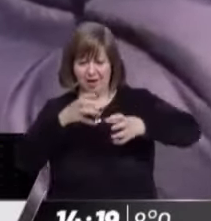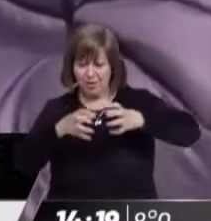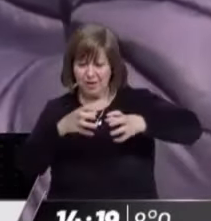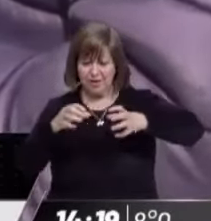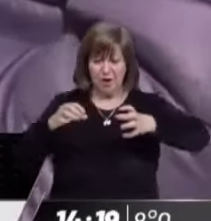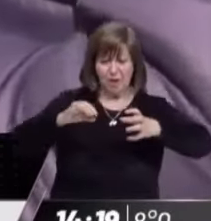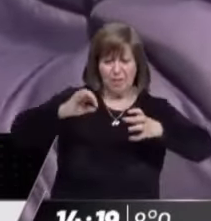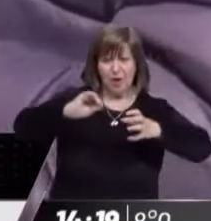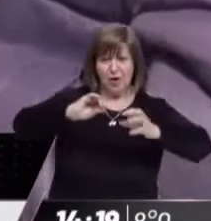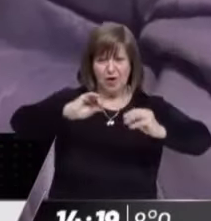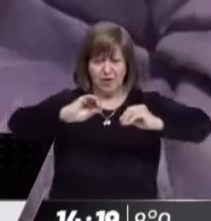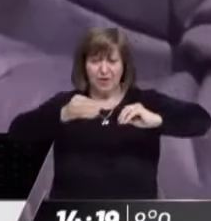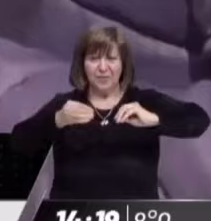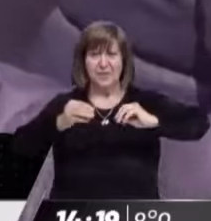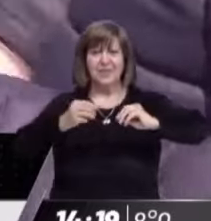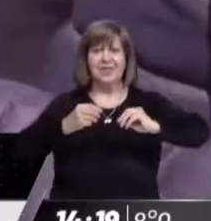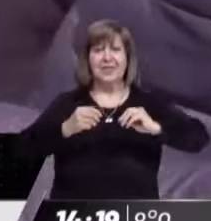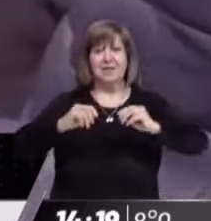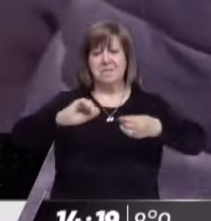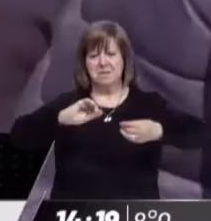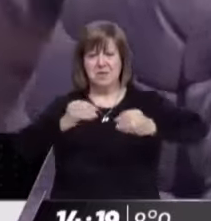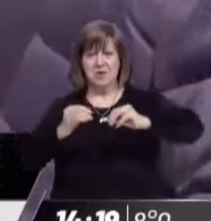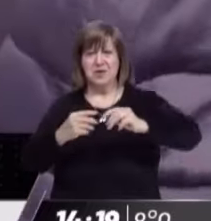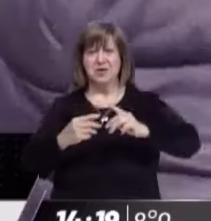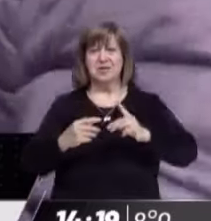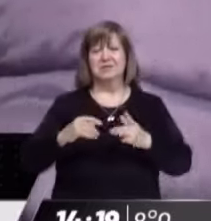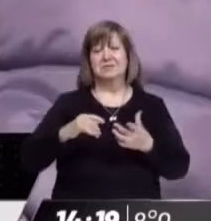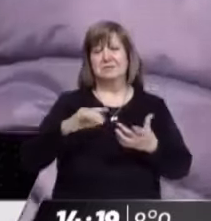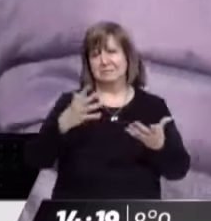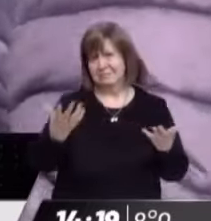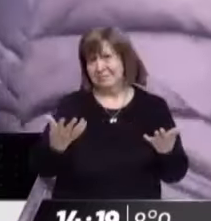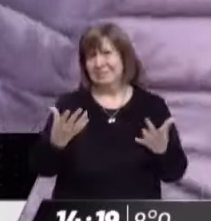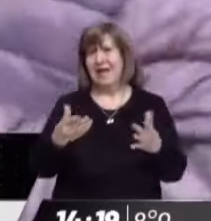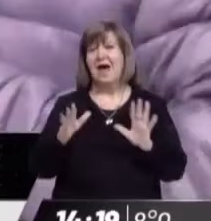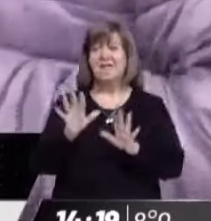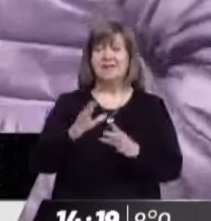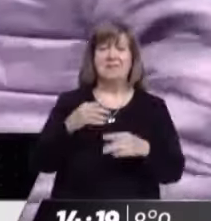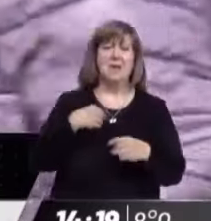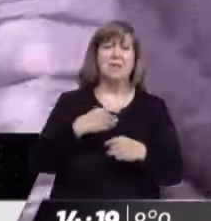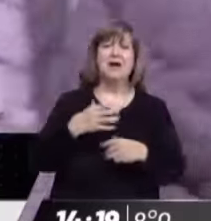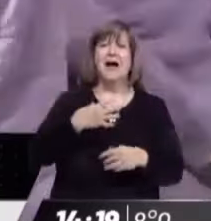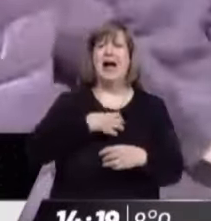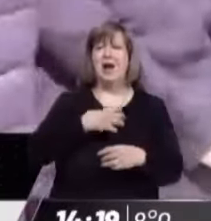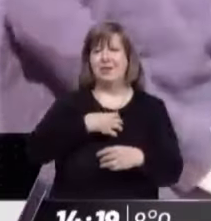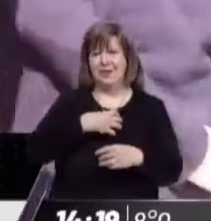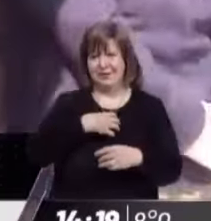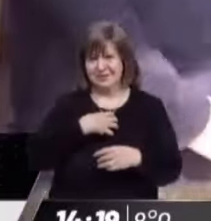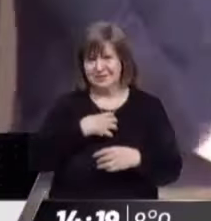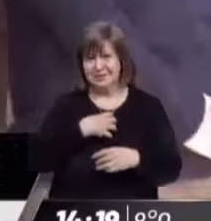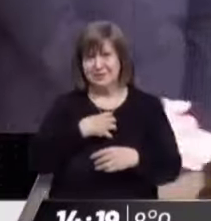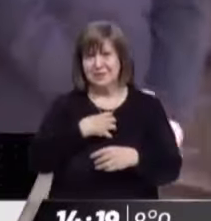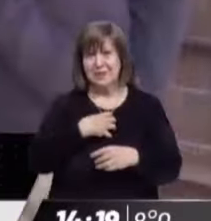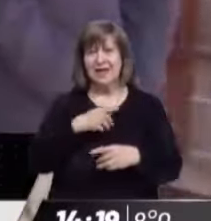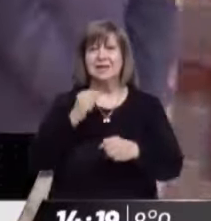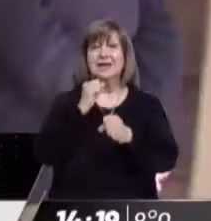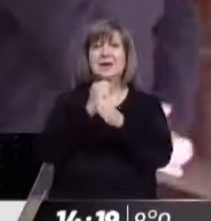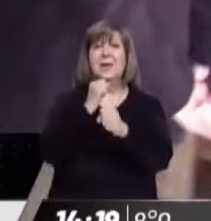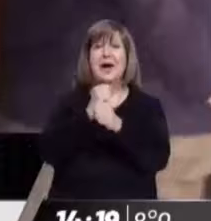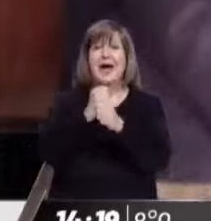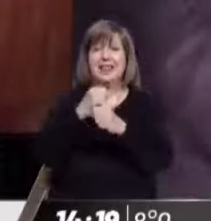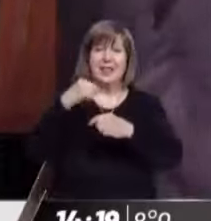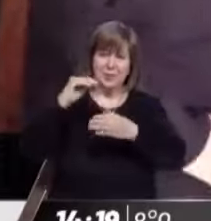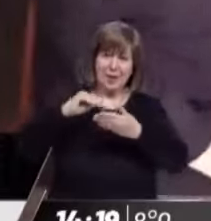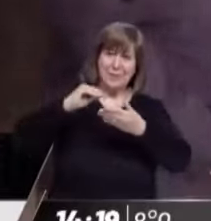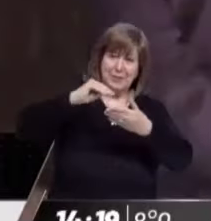mecánica en general, electromecánica, que es la especialidad donde han trabajado todos los chicos. Caminemos. ¿Dónde están los hacedores? Están laburando. Como